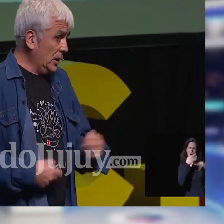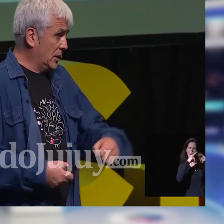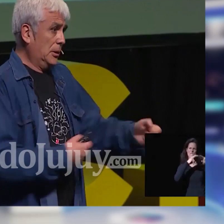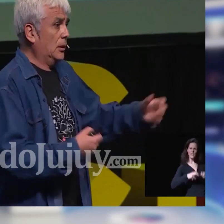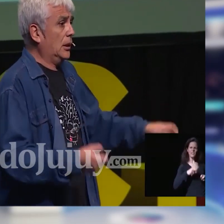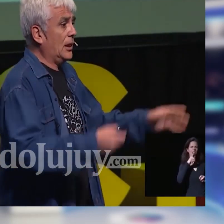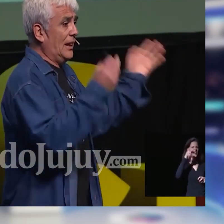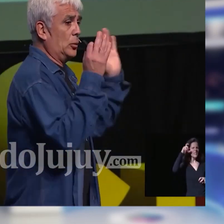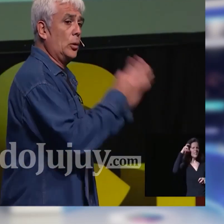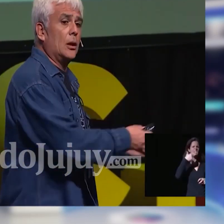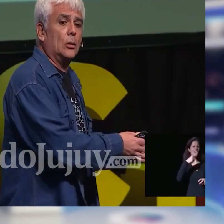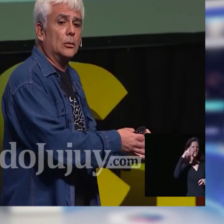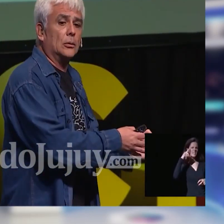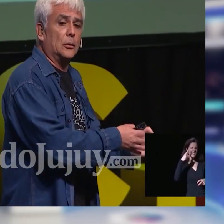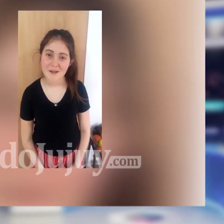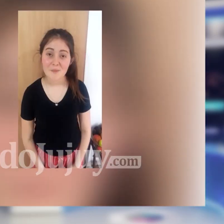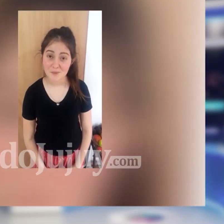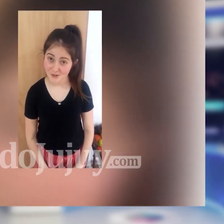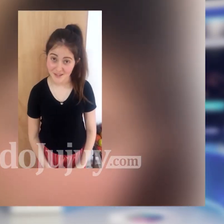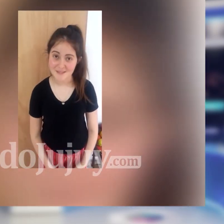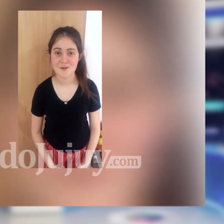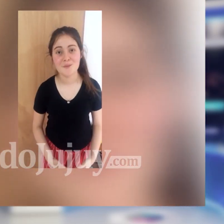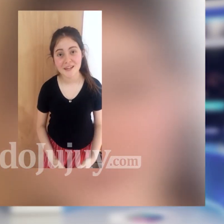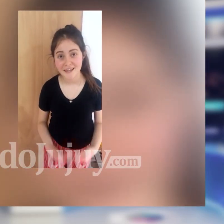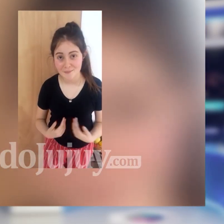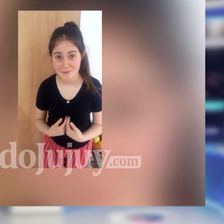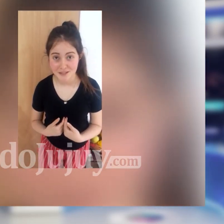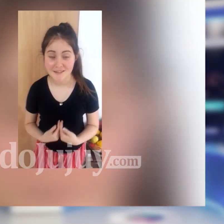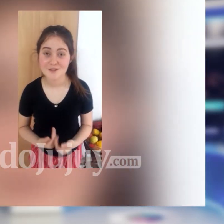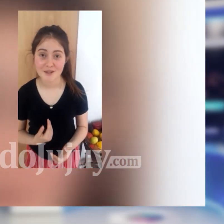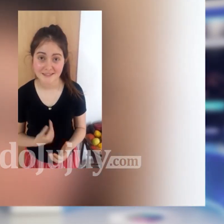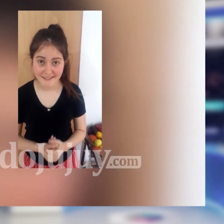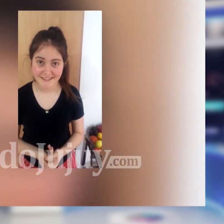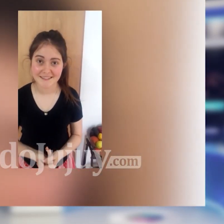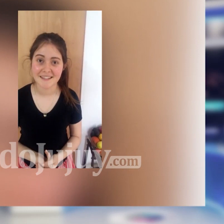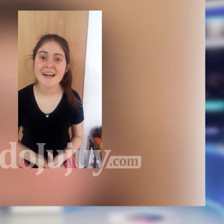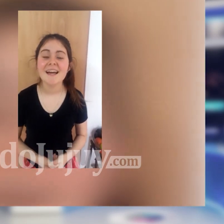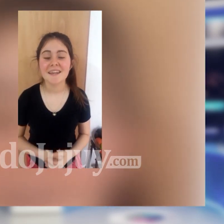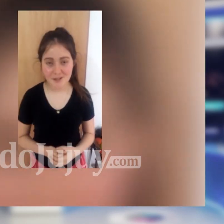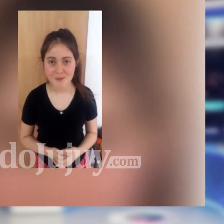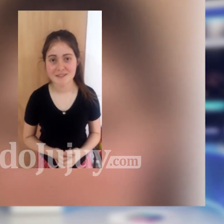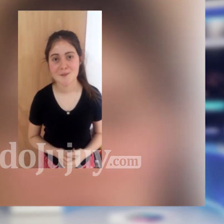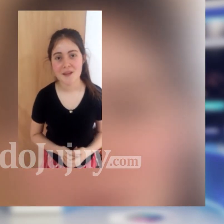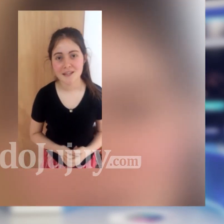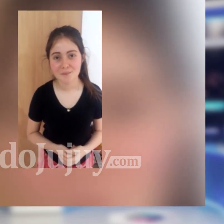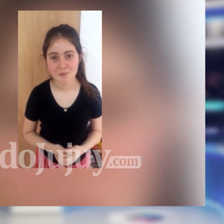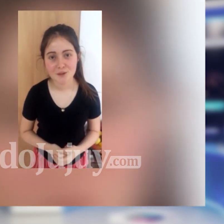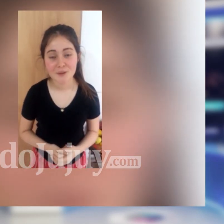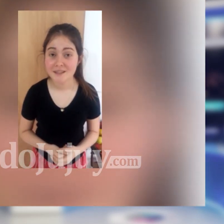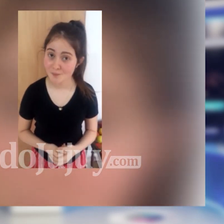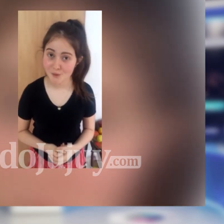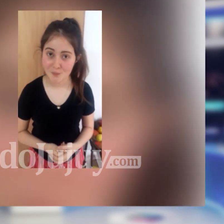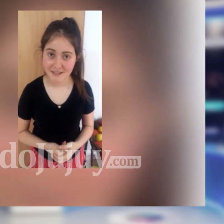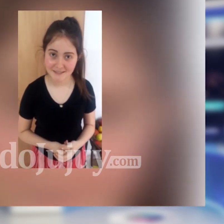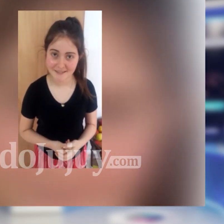ven? ¿Ustedes van con sus problemáticas y la trabajan juntos? ¿Por qué es diferente? Yo creo que es diferente porque